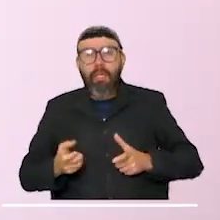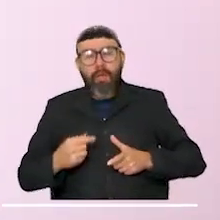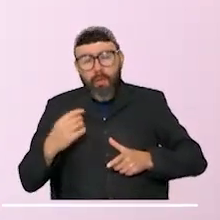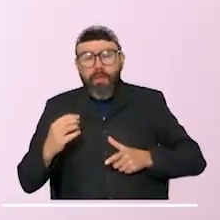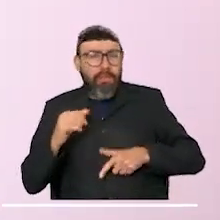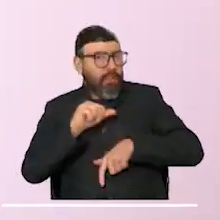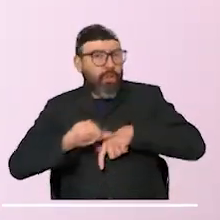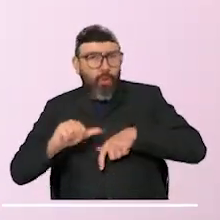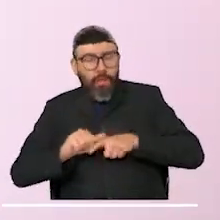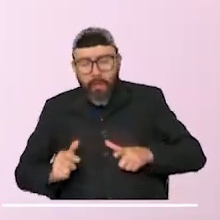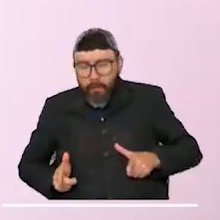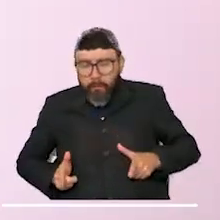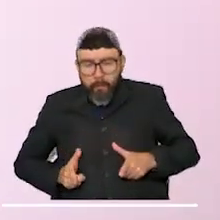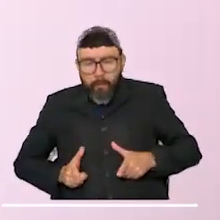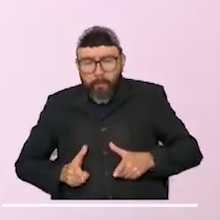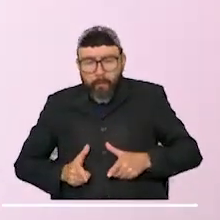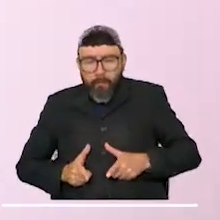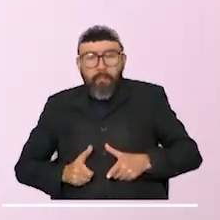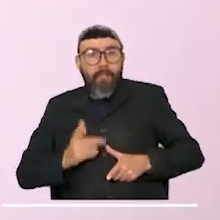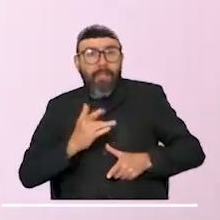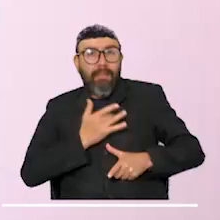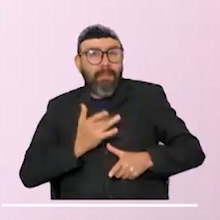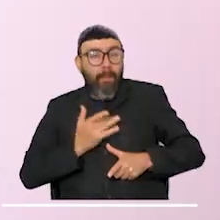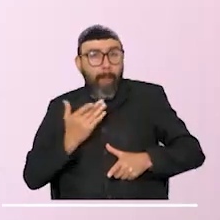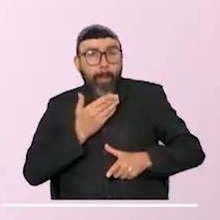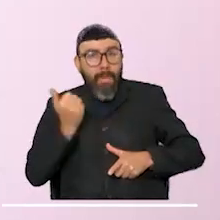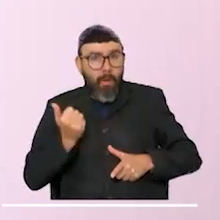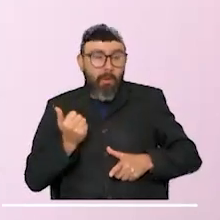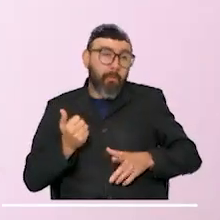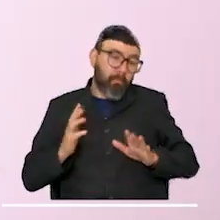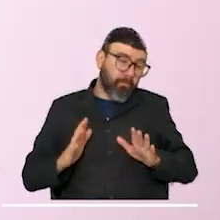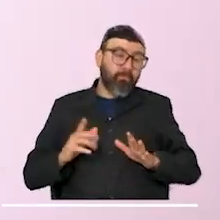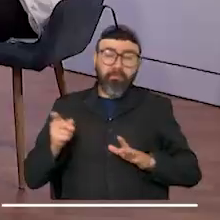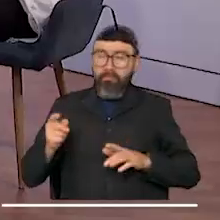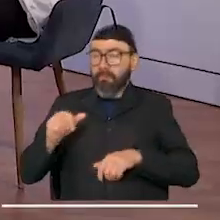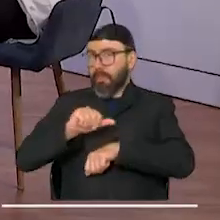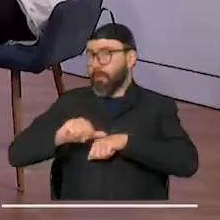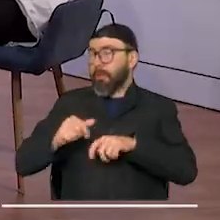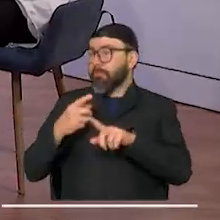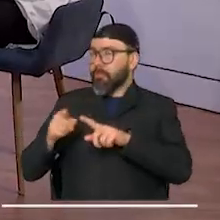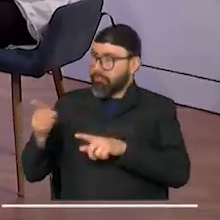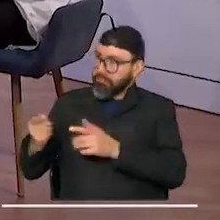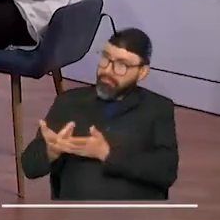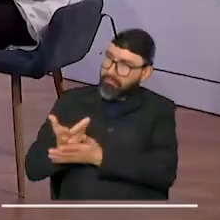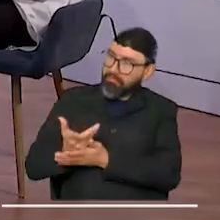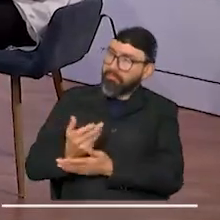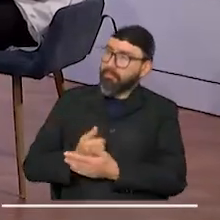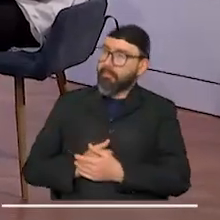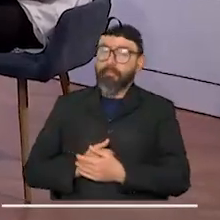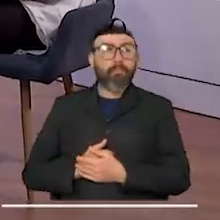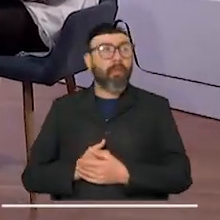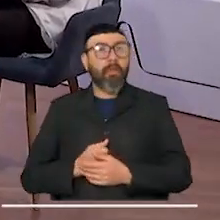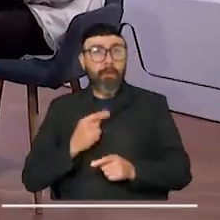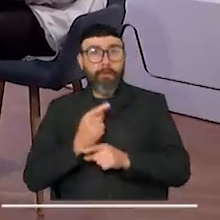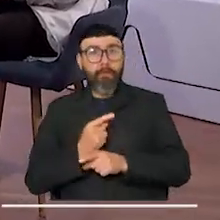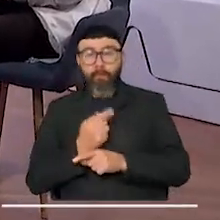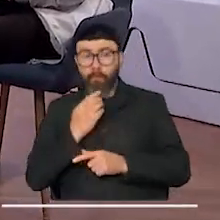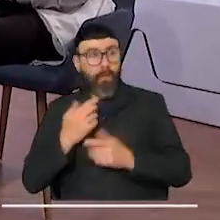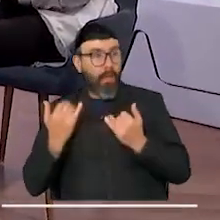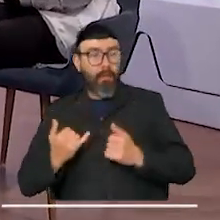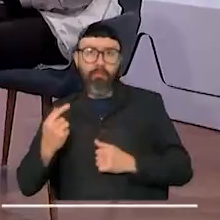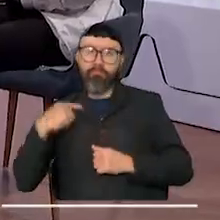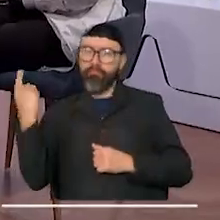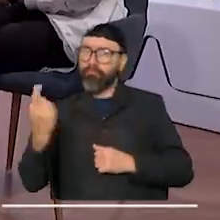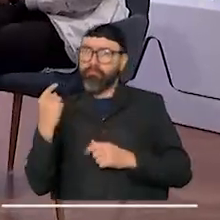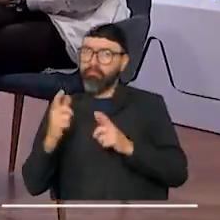cirugías para quedar un poquito más estrechas y sentir mejor entonces La idea es que la doctora nos cuente de eso sí ahorita pues es un Boom